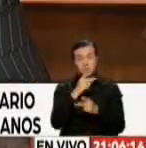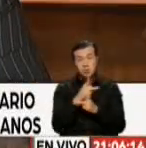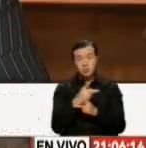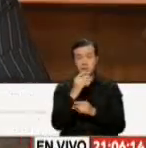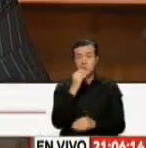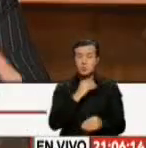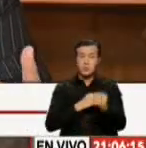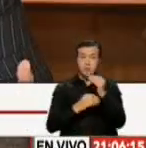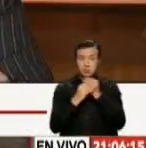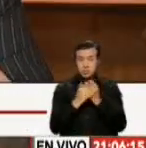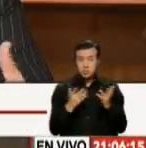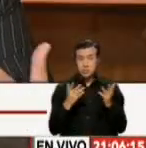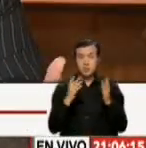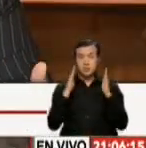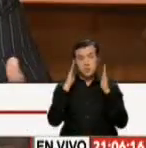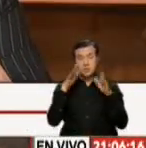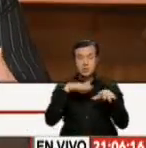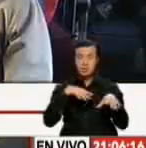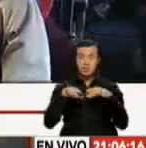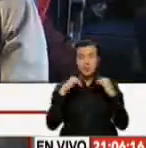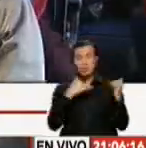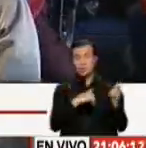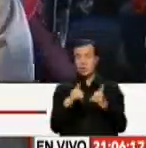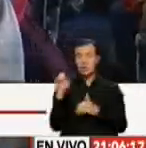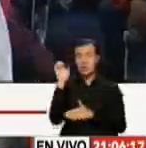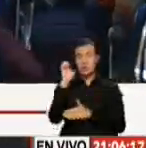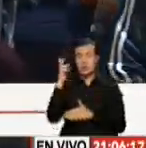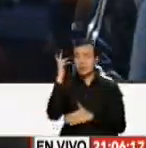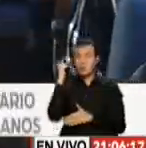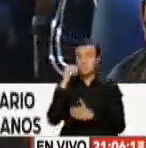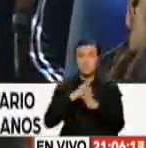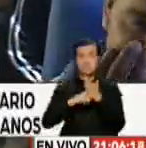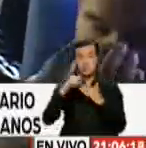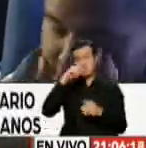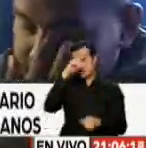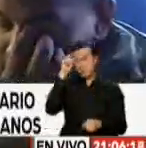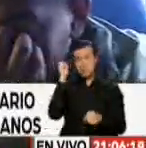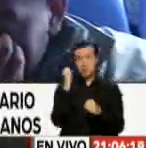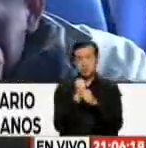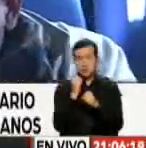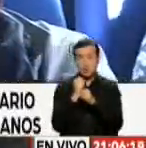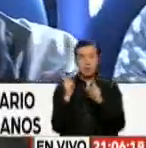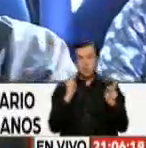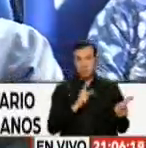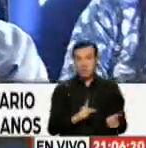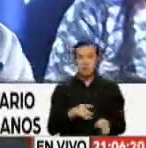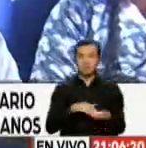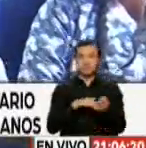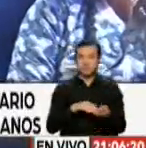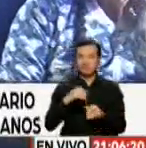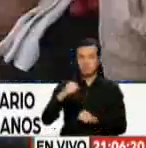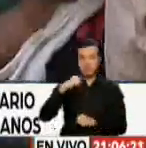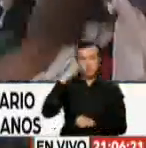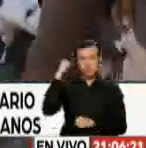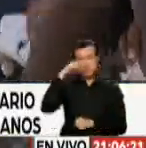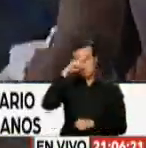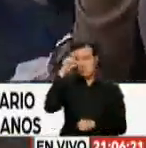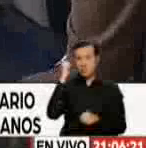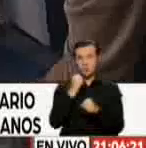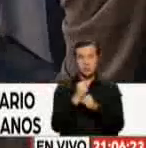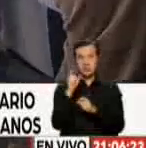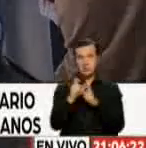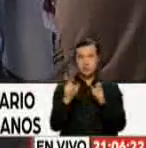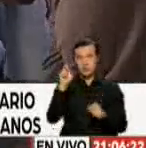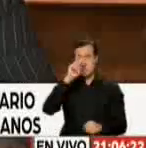alimentación, entretenimiento, actividades lúdicas. Desde enero, el Ministerio de Trabajo puso en marcha un plan para garantizar los derechos laborales de los